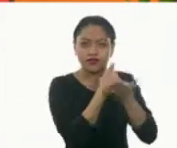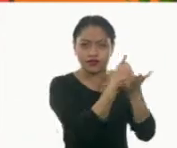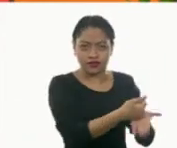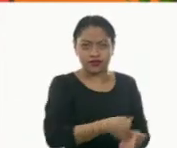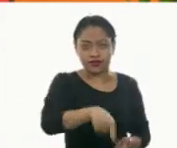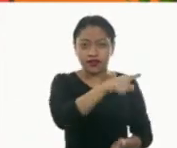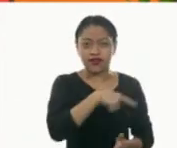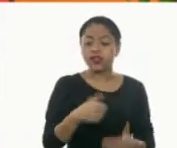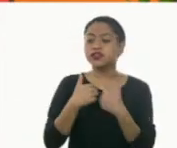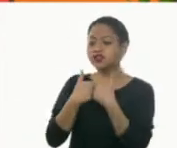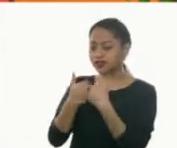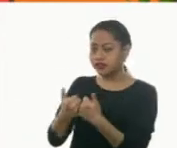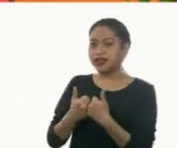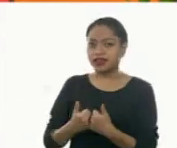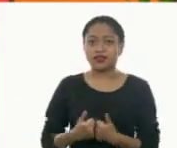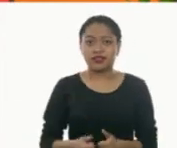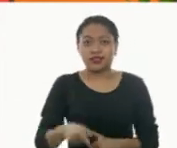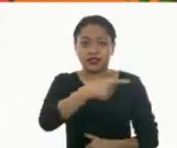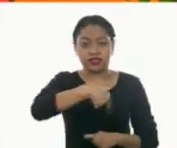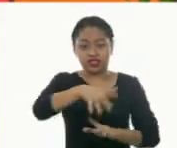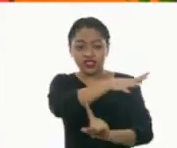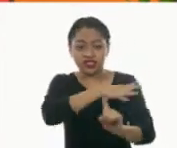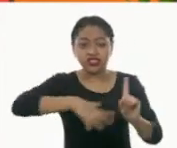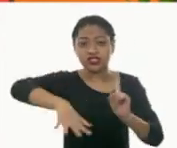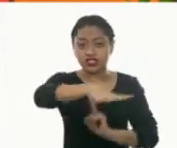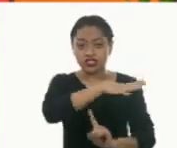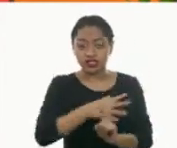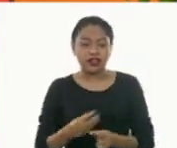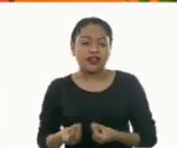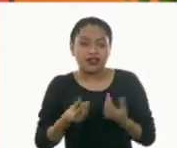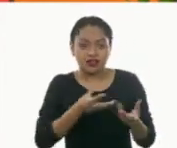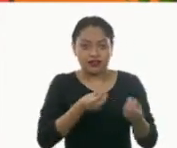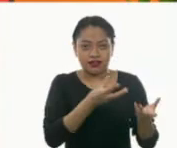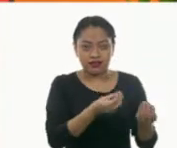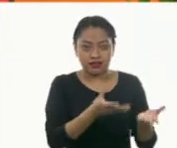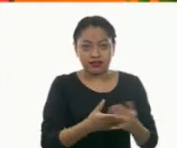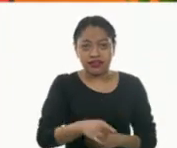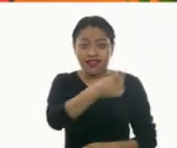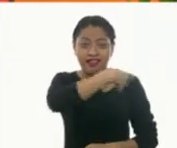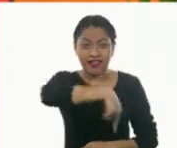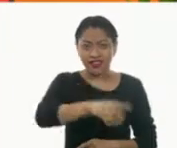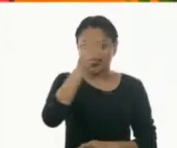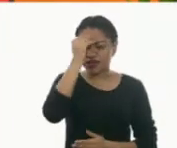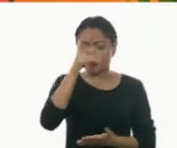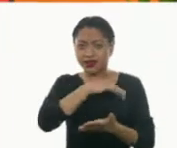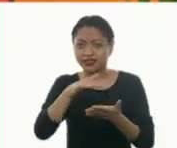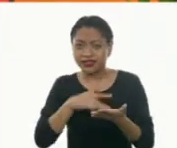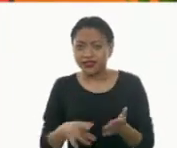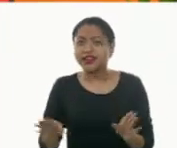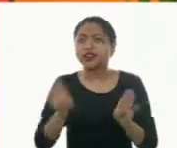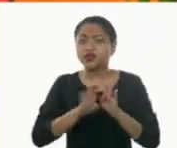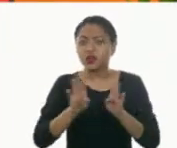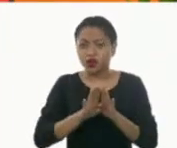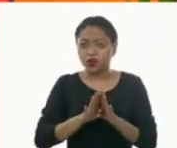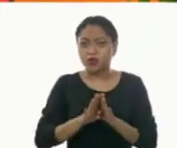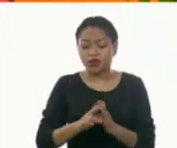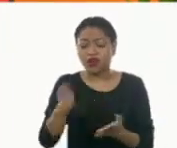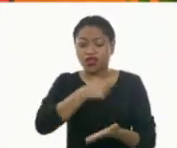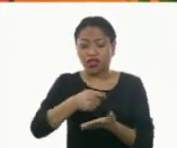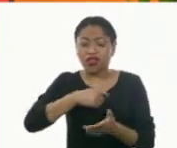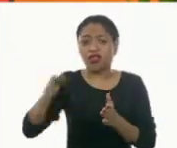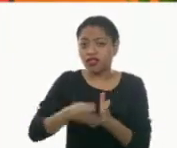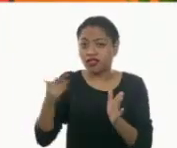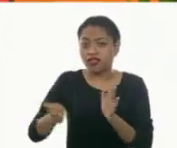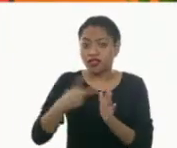vida y de su contexto, que les hagan sentir exitosos. No aprenden a leer repitiendo, sino simbolizando, comunicando,